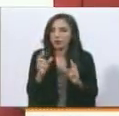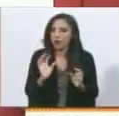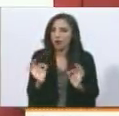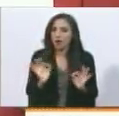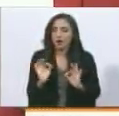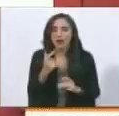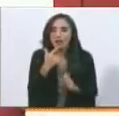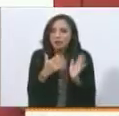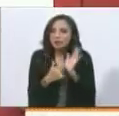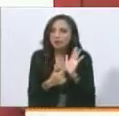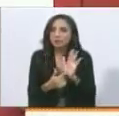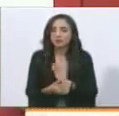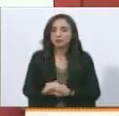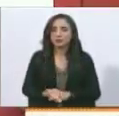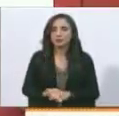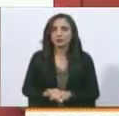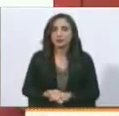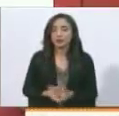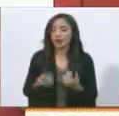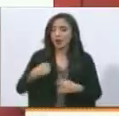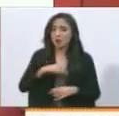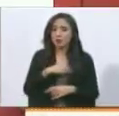gobierno son unos pendejos todos.